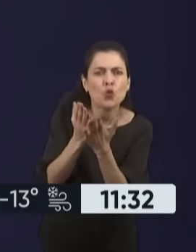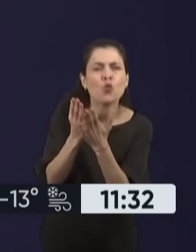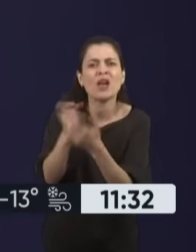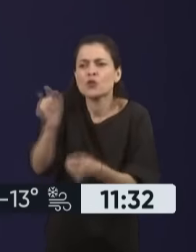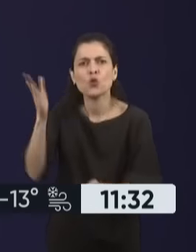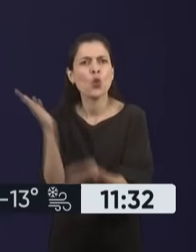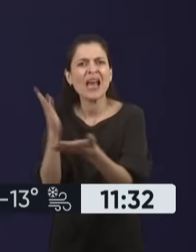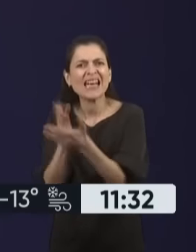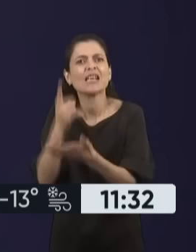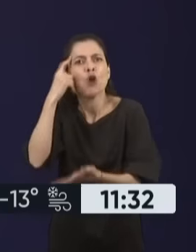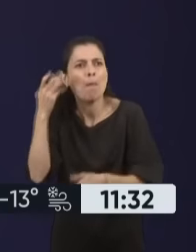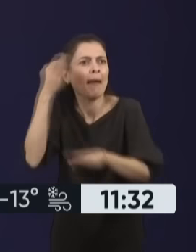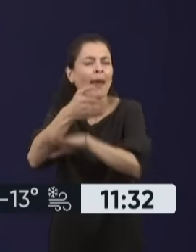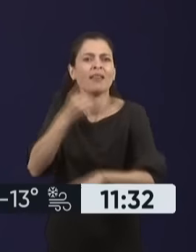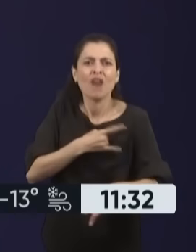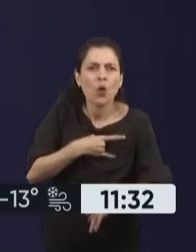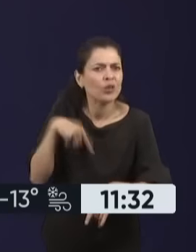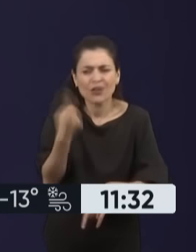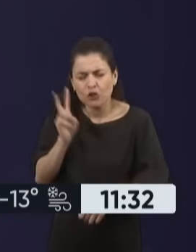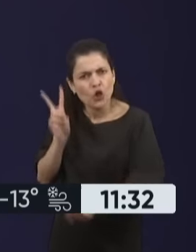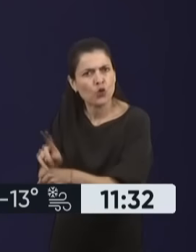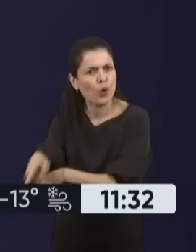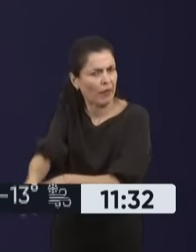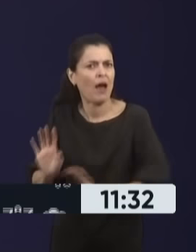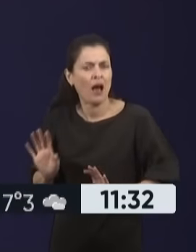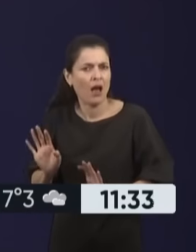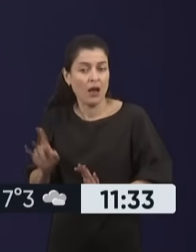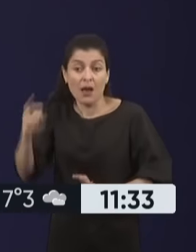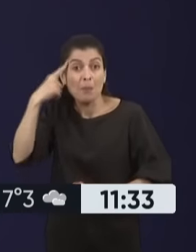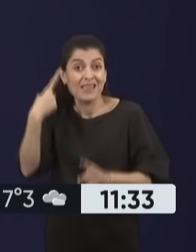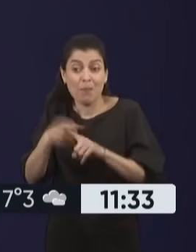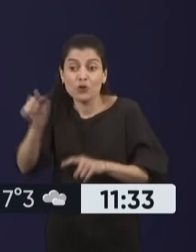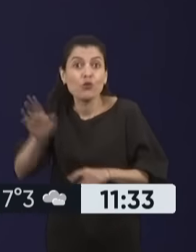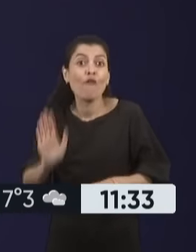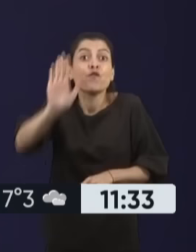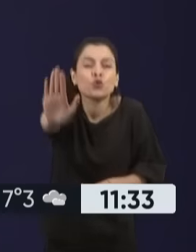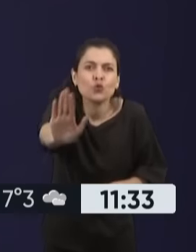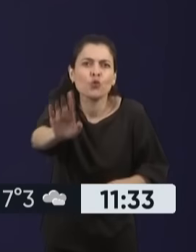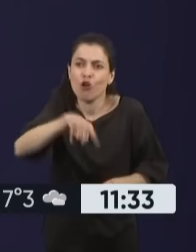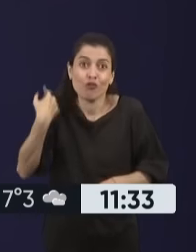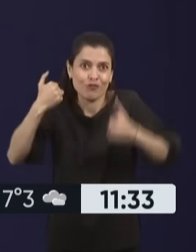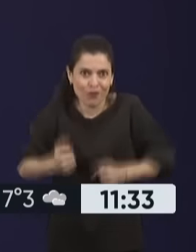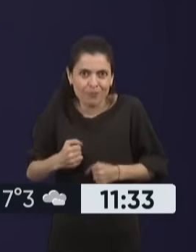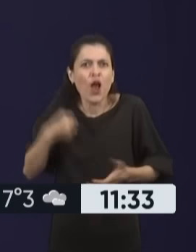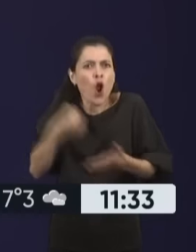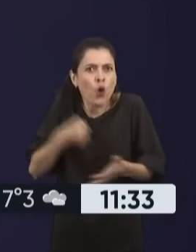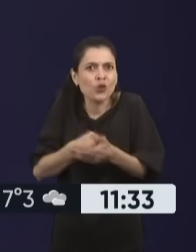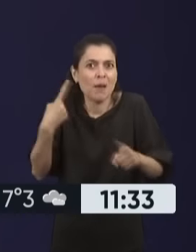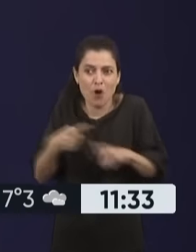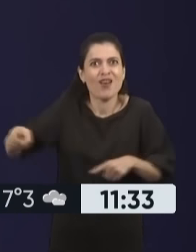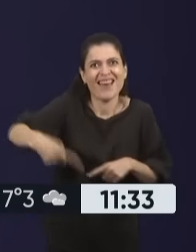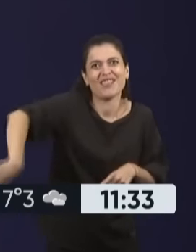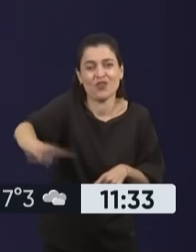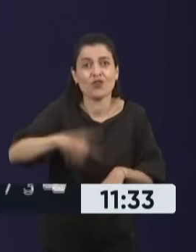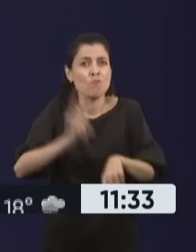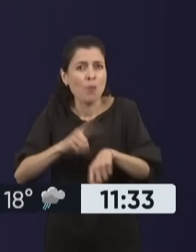efectivamente eh tener un futuro en la Argentina que es por lo único que estamos acá por lo único que el 10 de diciembre